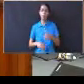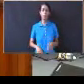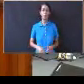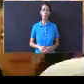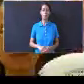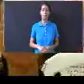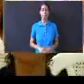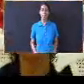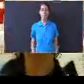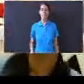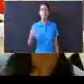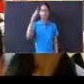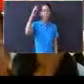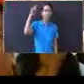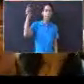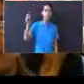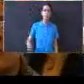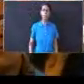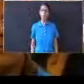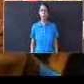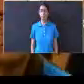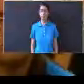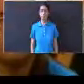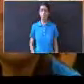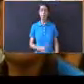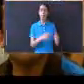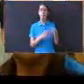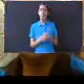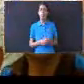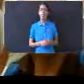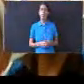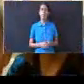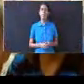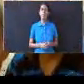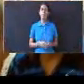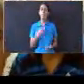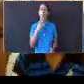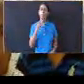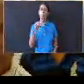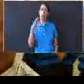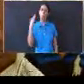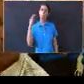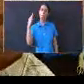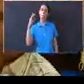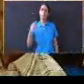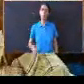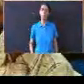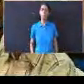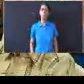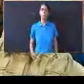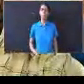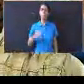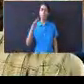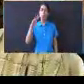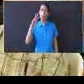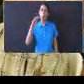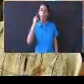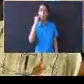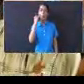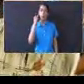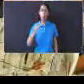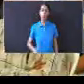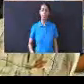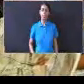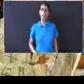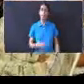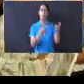Imagínense. Pero es que a veces, o no se le manifiesta. Ramiro predicaba algo de eso. Mierda que se tocó. De que a veces a la gente se le